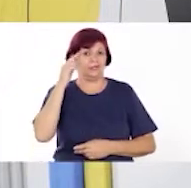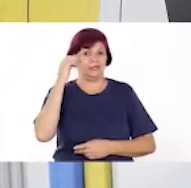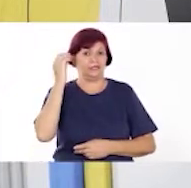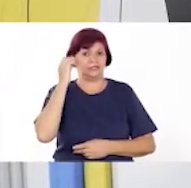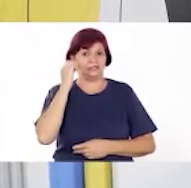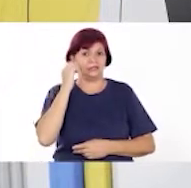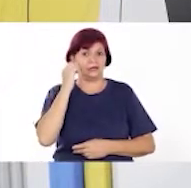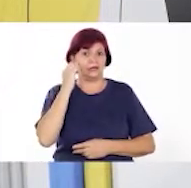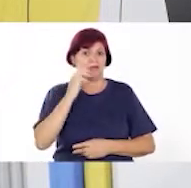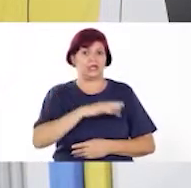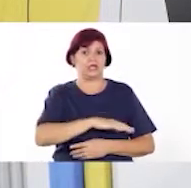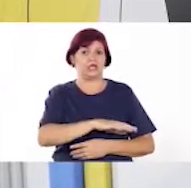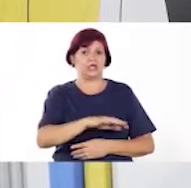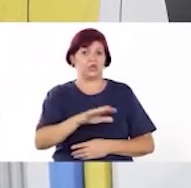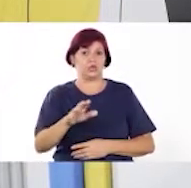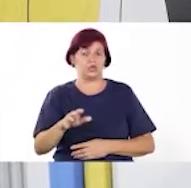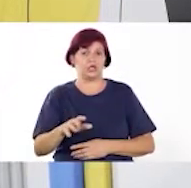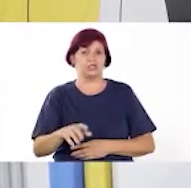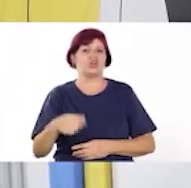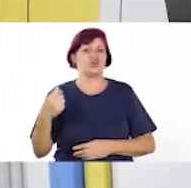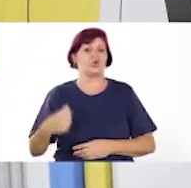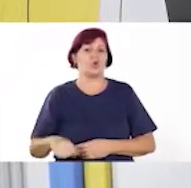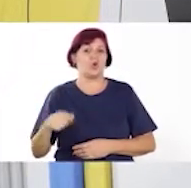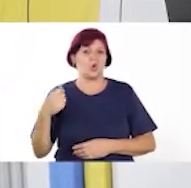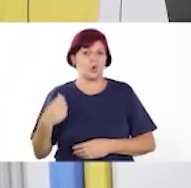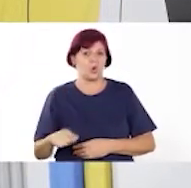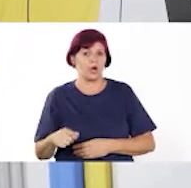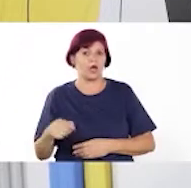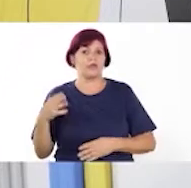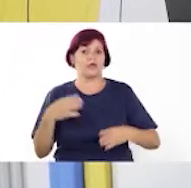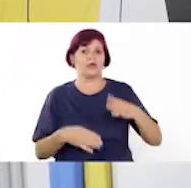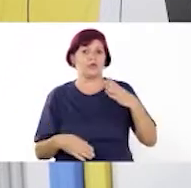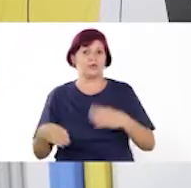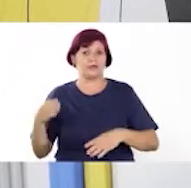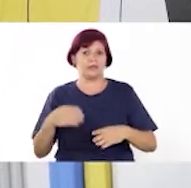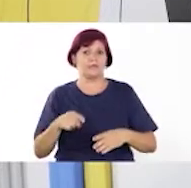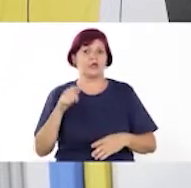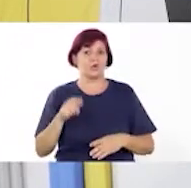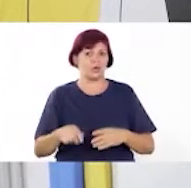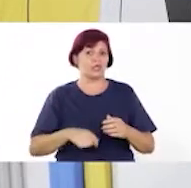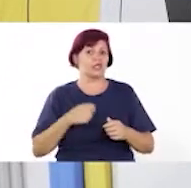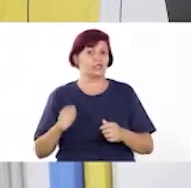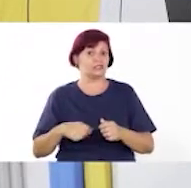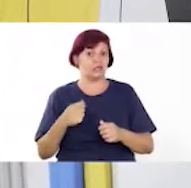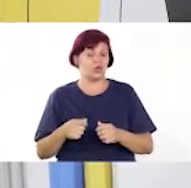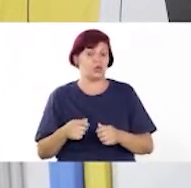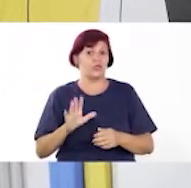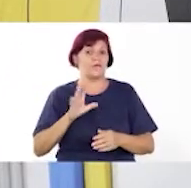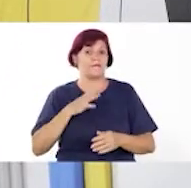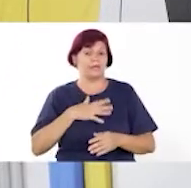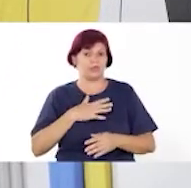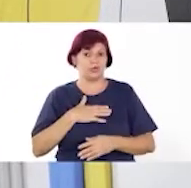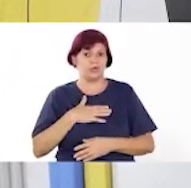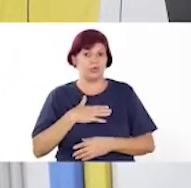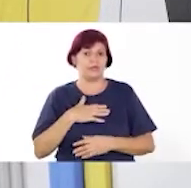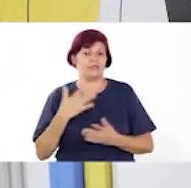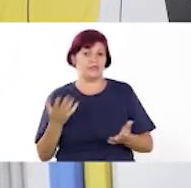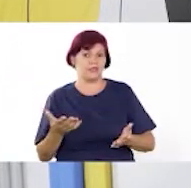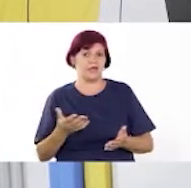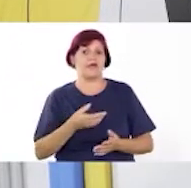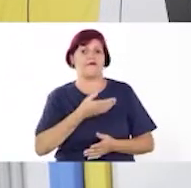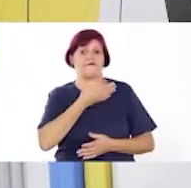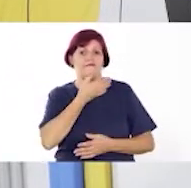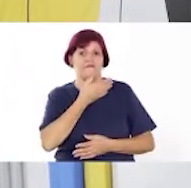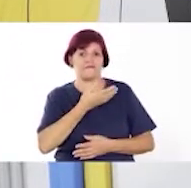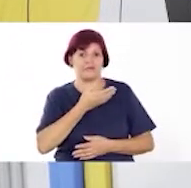Deben tener presente en el contexto en que son juzgados los participantes en estas acciones y particularmente el